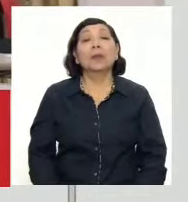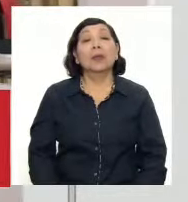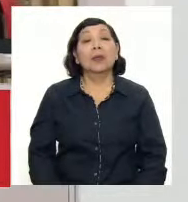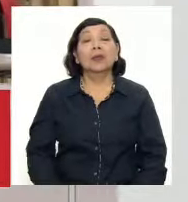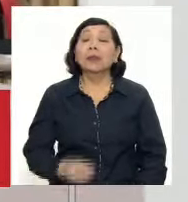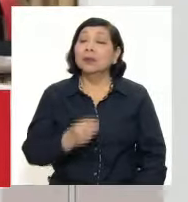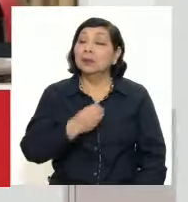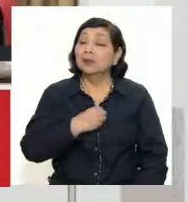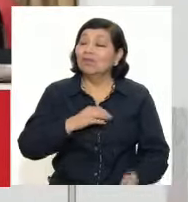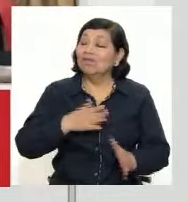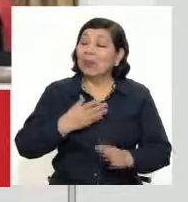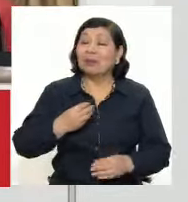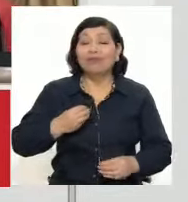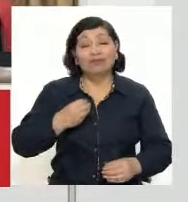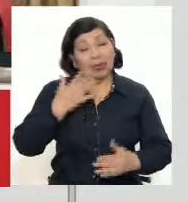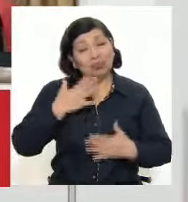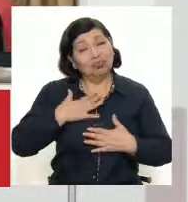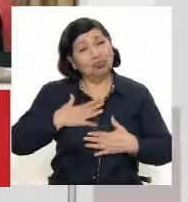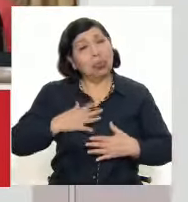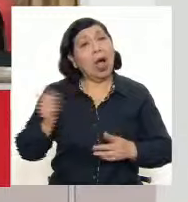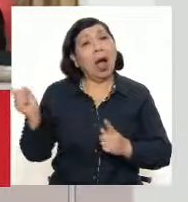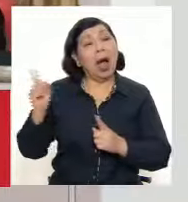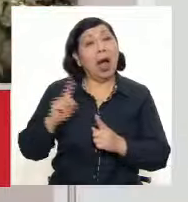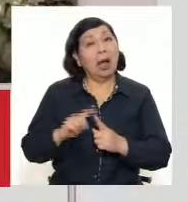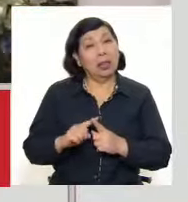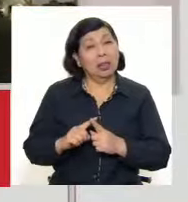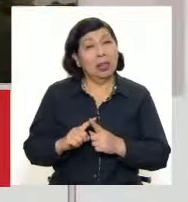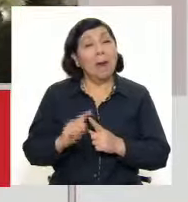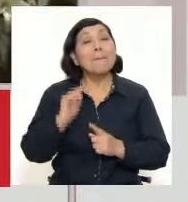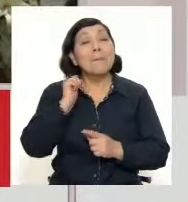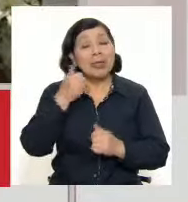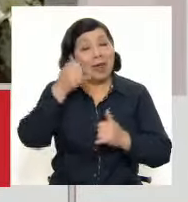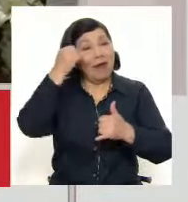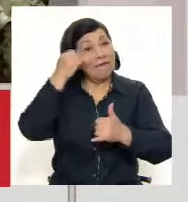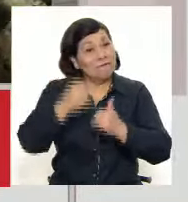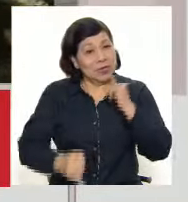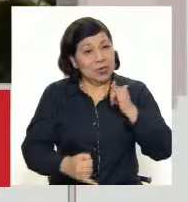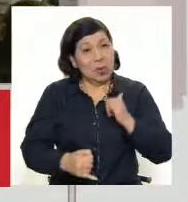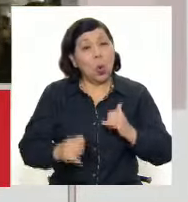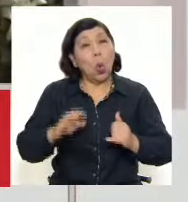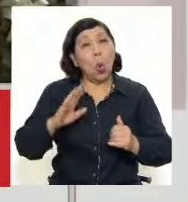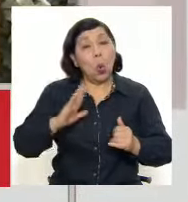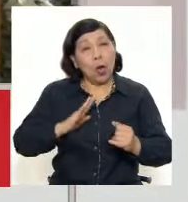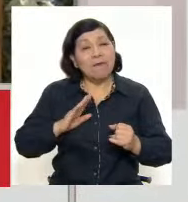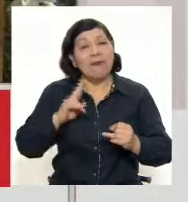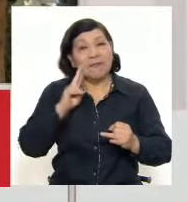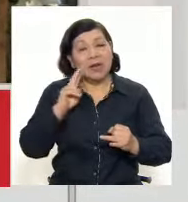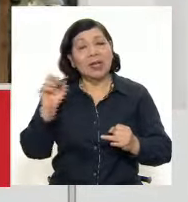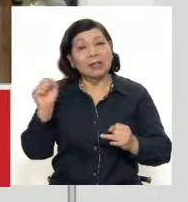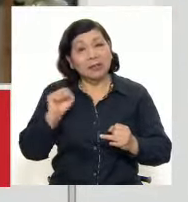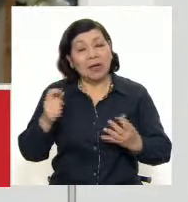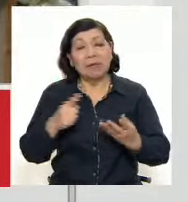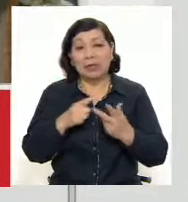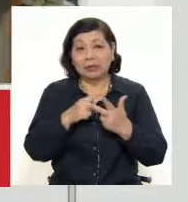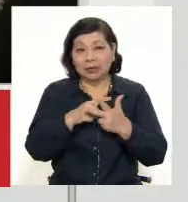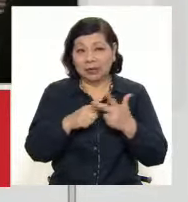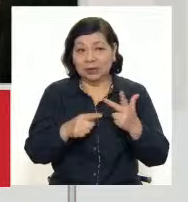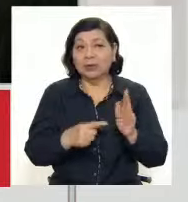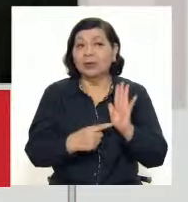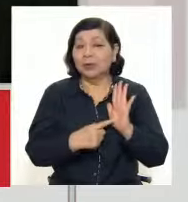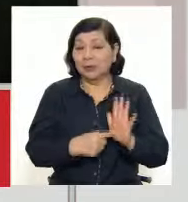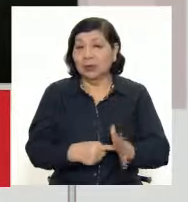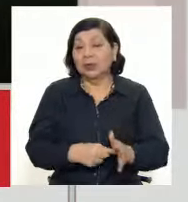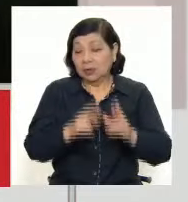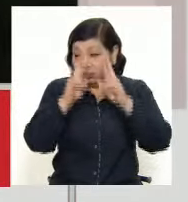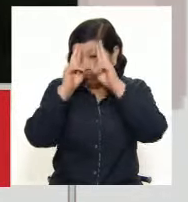del duelo nacional que vivimos, ¿no?, y que se prolonga hasta mañana sábado. Ha iniciado ayer jueves, viernes, sábado, y estas son las muestras